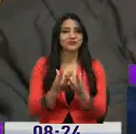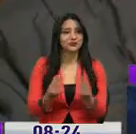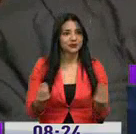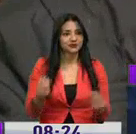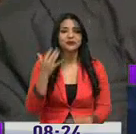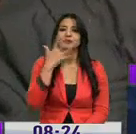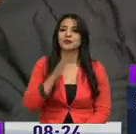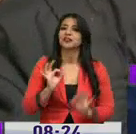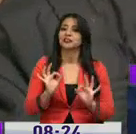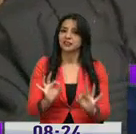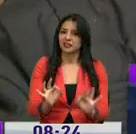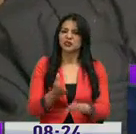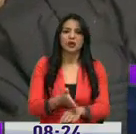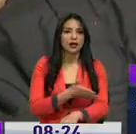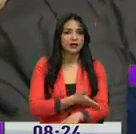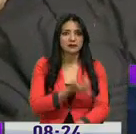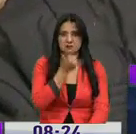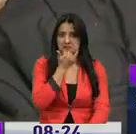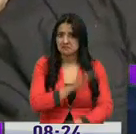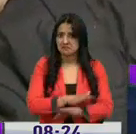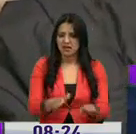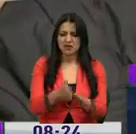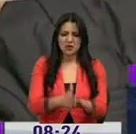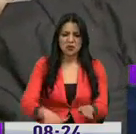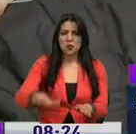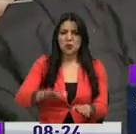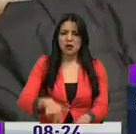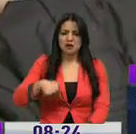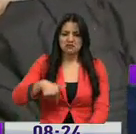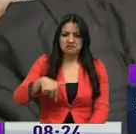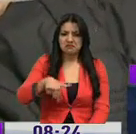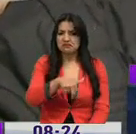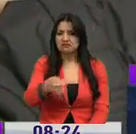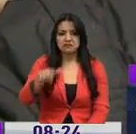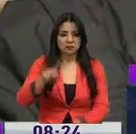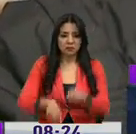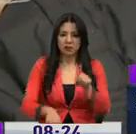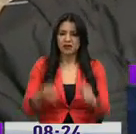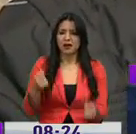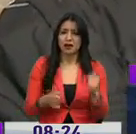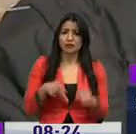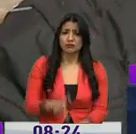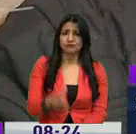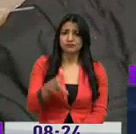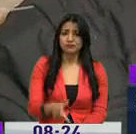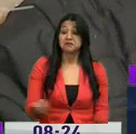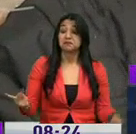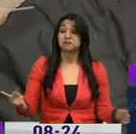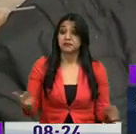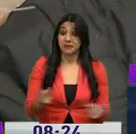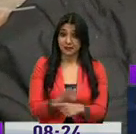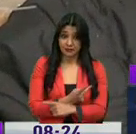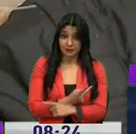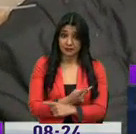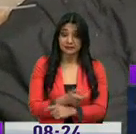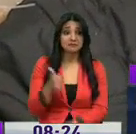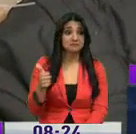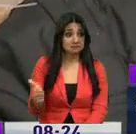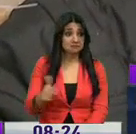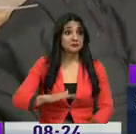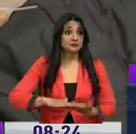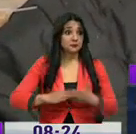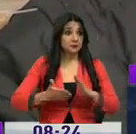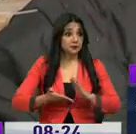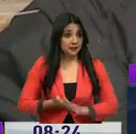bonito ha quedado porque estaba terrible eso. No se podía ni caminar. Era un peligro para la